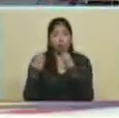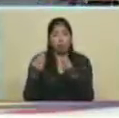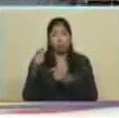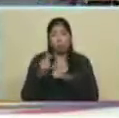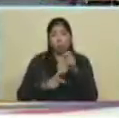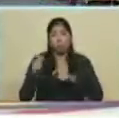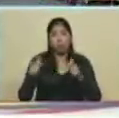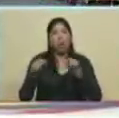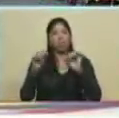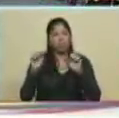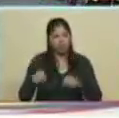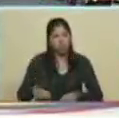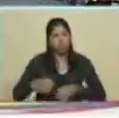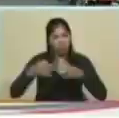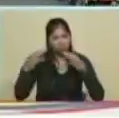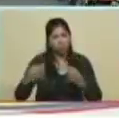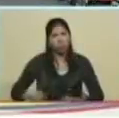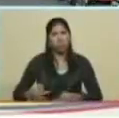Así va a ser.